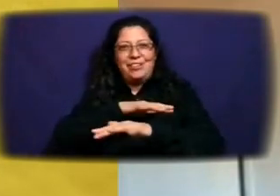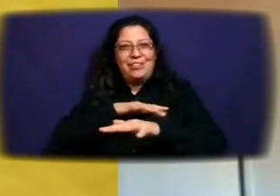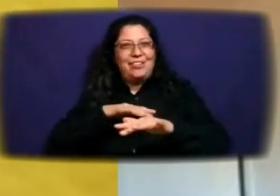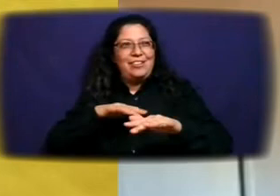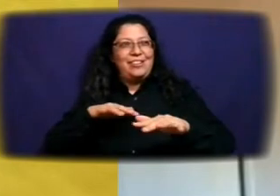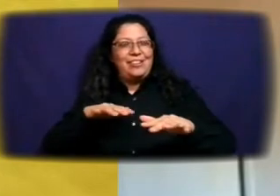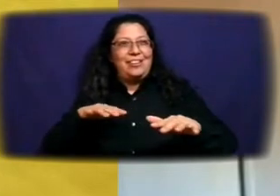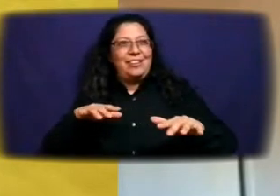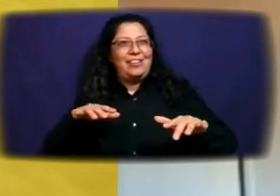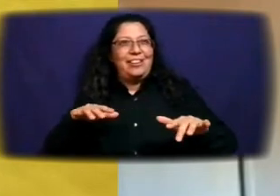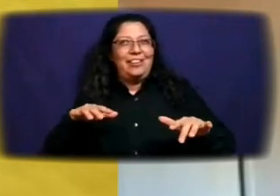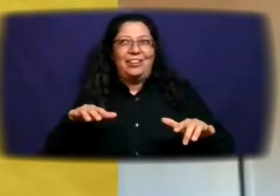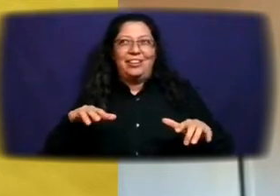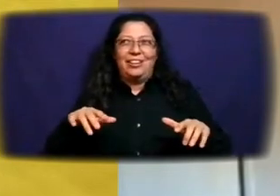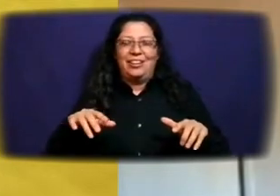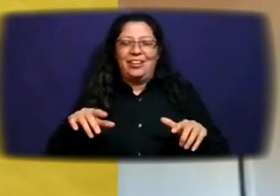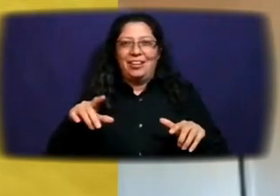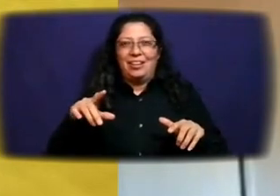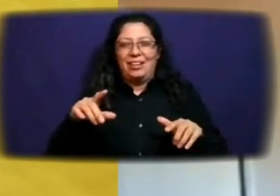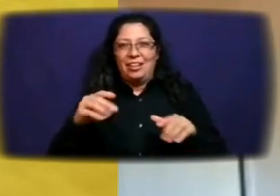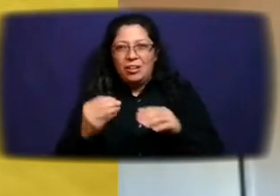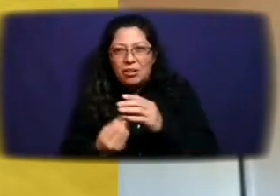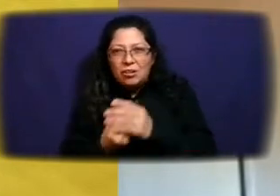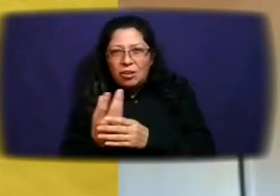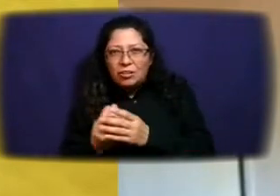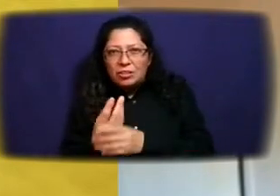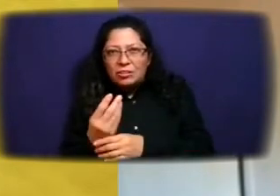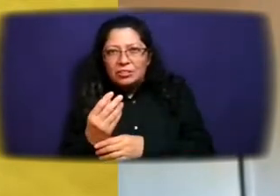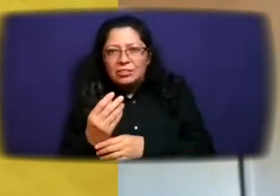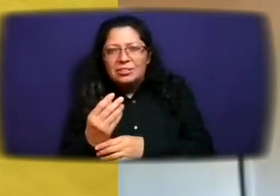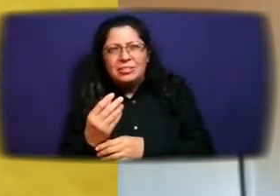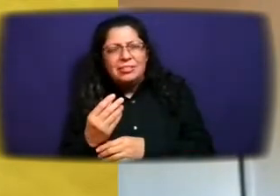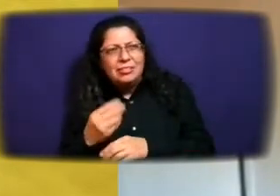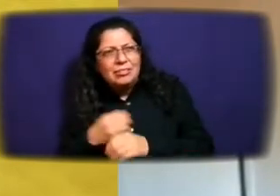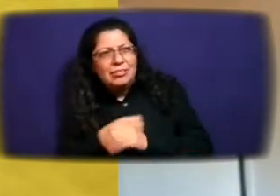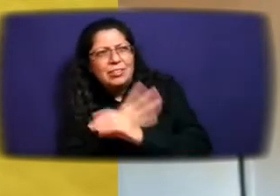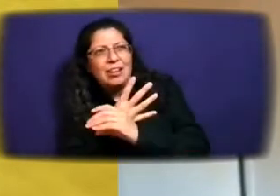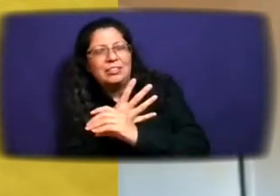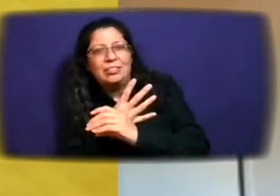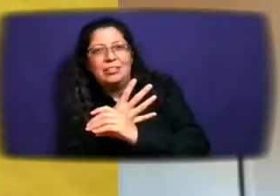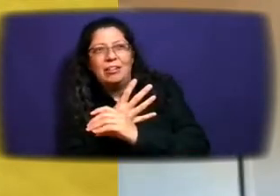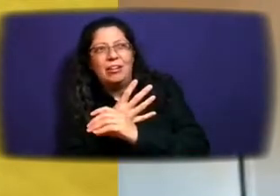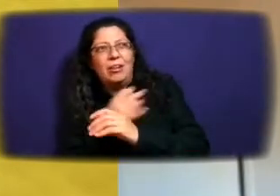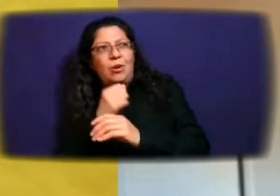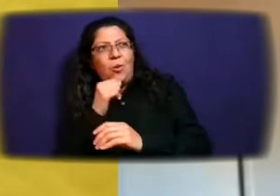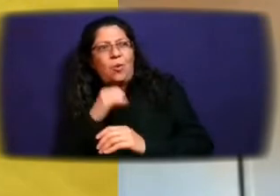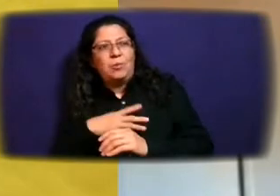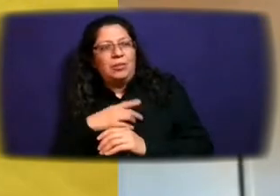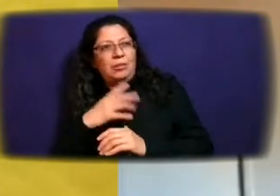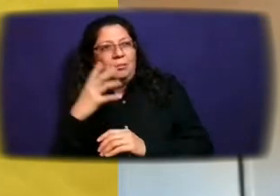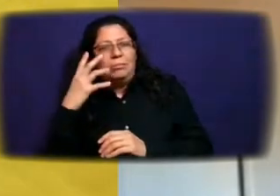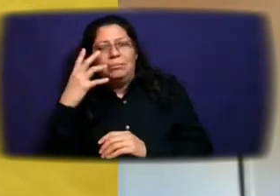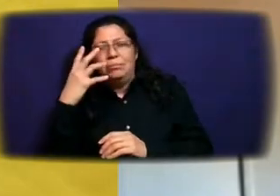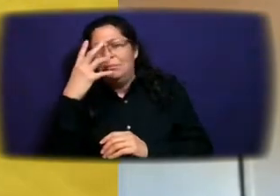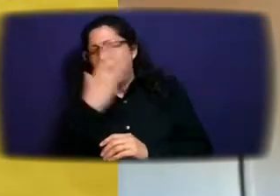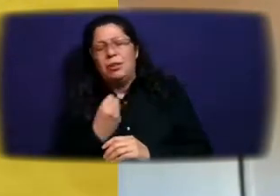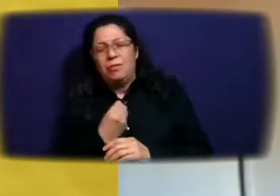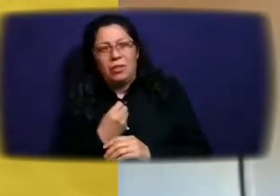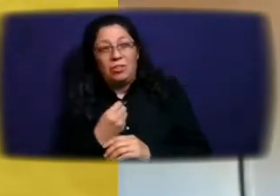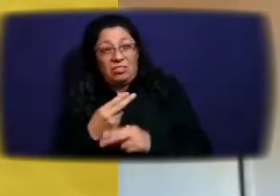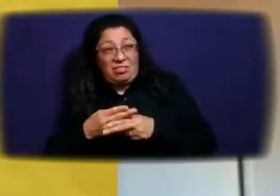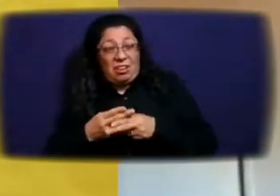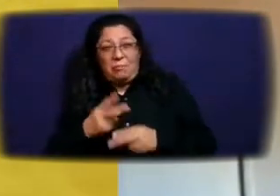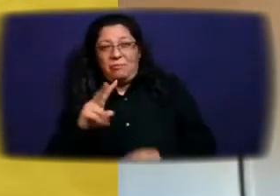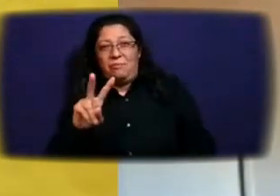y un jardín de cactus con una mujer hermosa que se llama